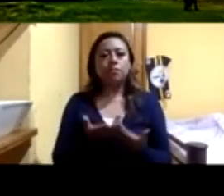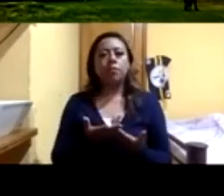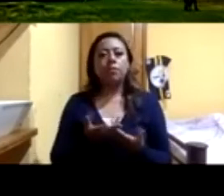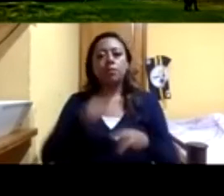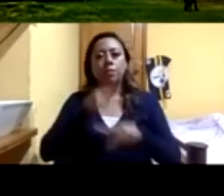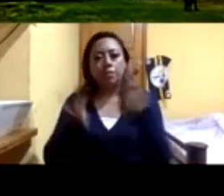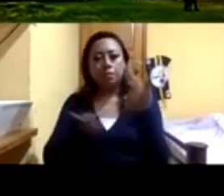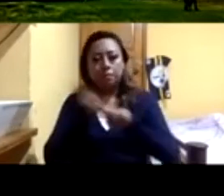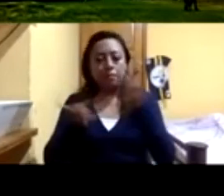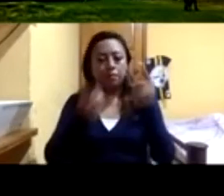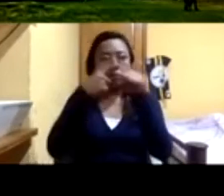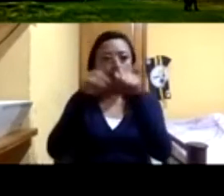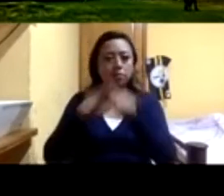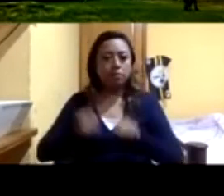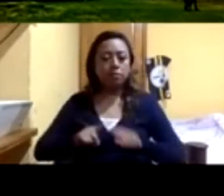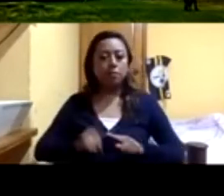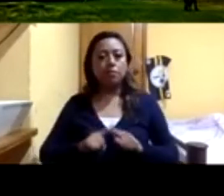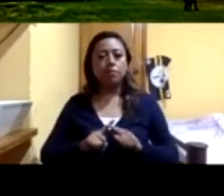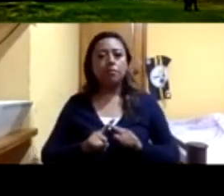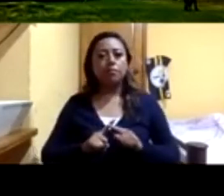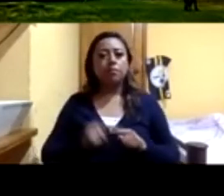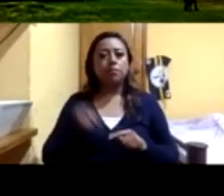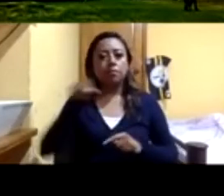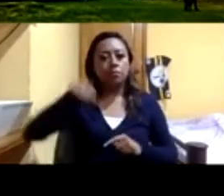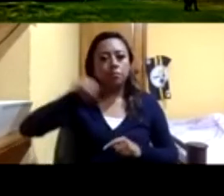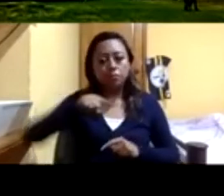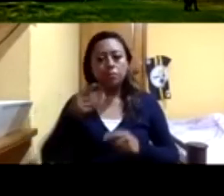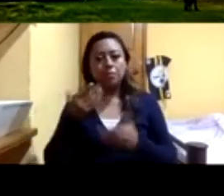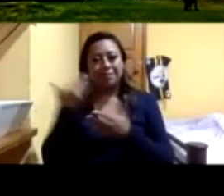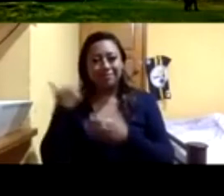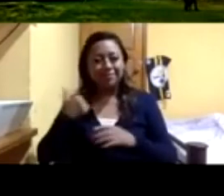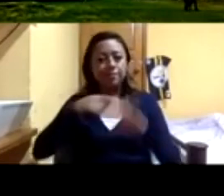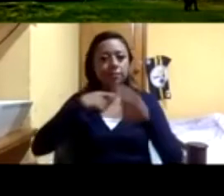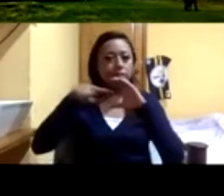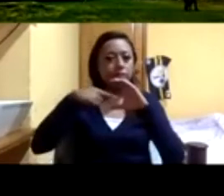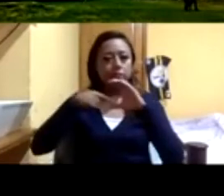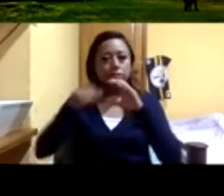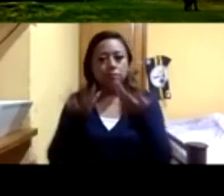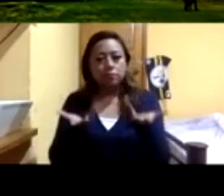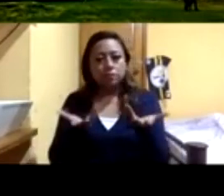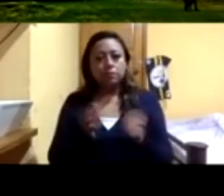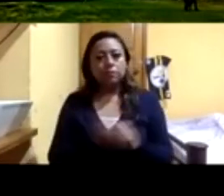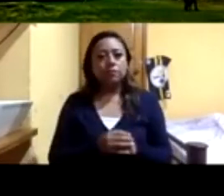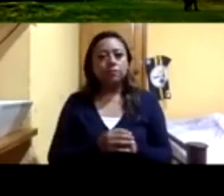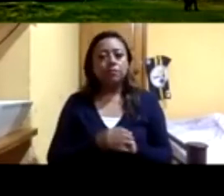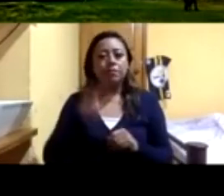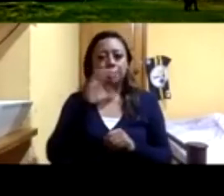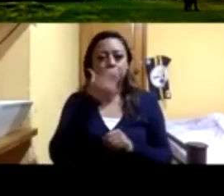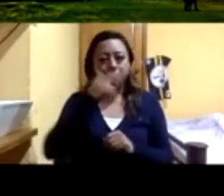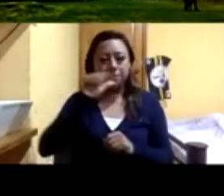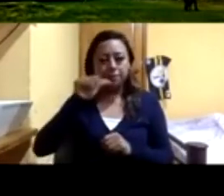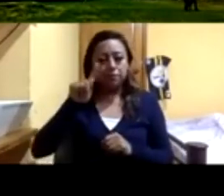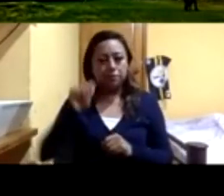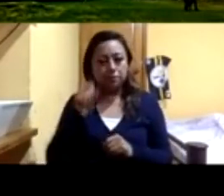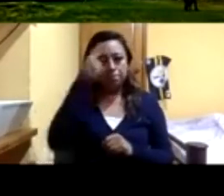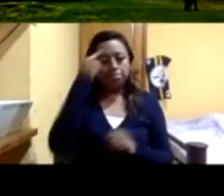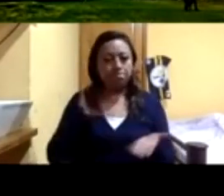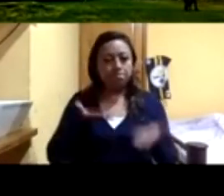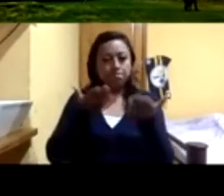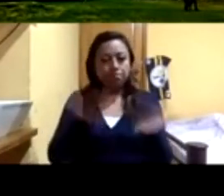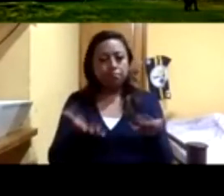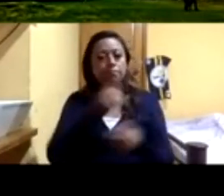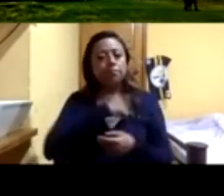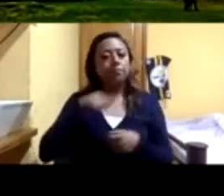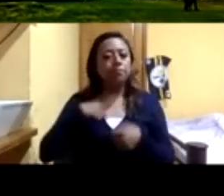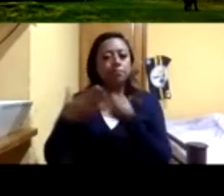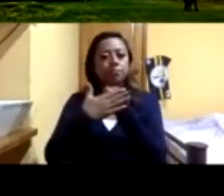que han venido comentando en el chat, más bien no contestar, sino poner a disposición de que vamos a articular